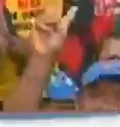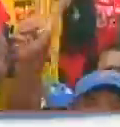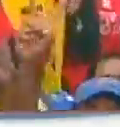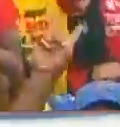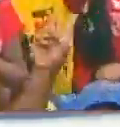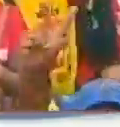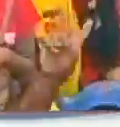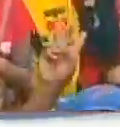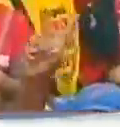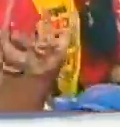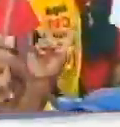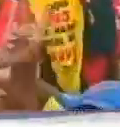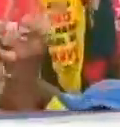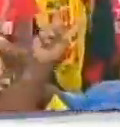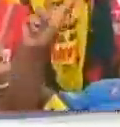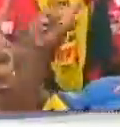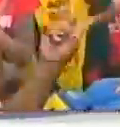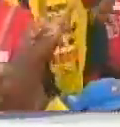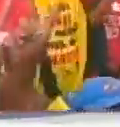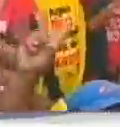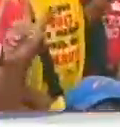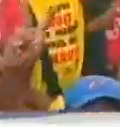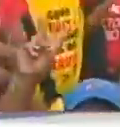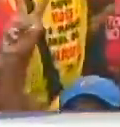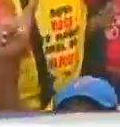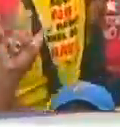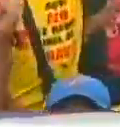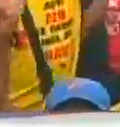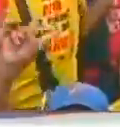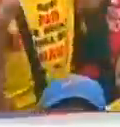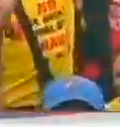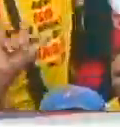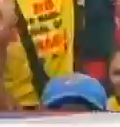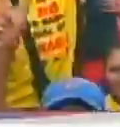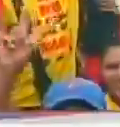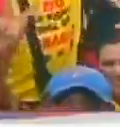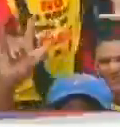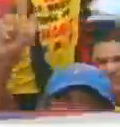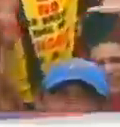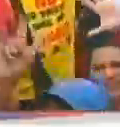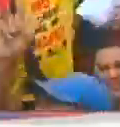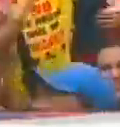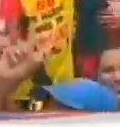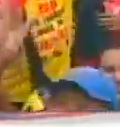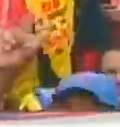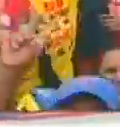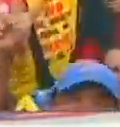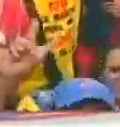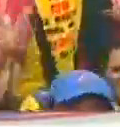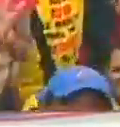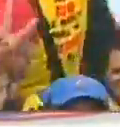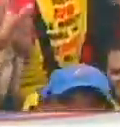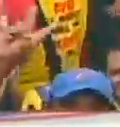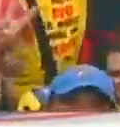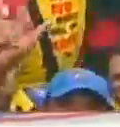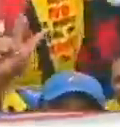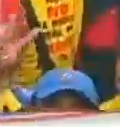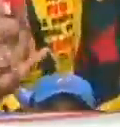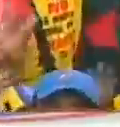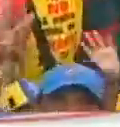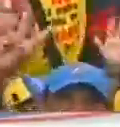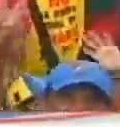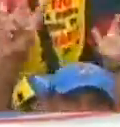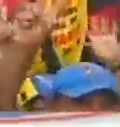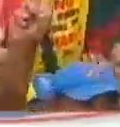hogares de la patria, están los CLAP, tenemos aquí a sus colegas del Bloque Unitario de Transportistas de la Patria del Estado